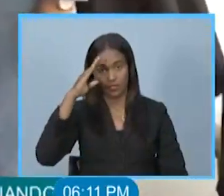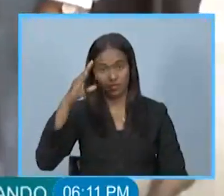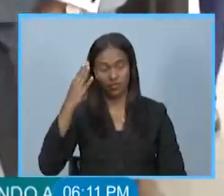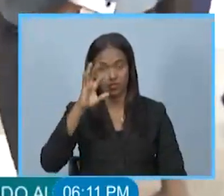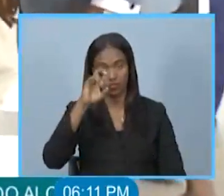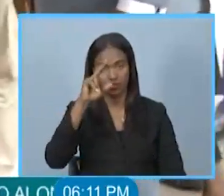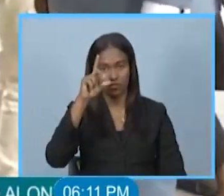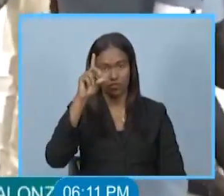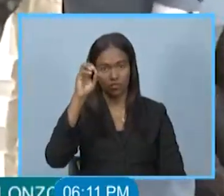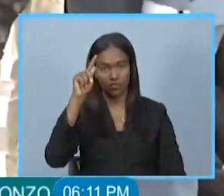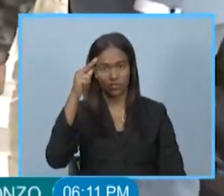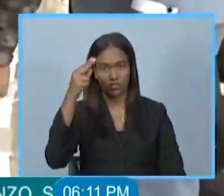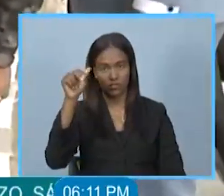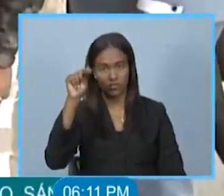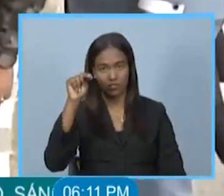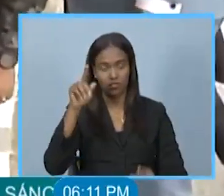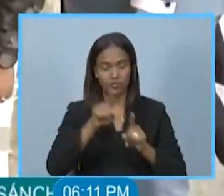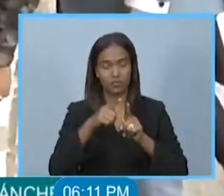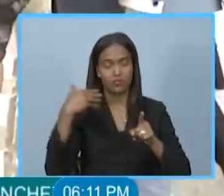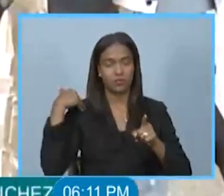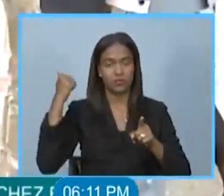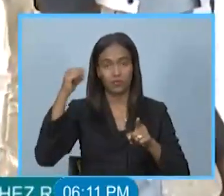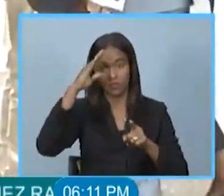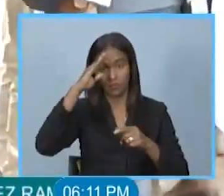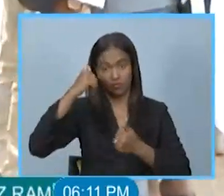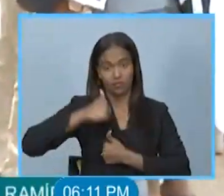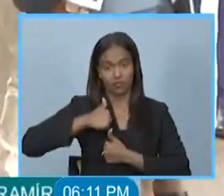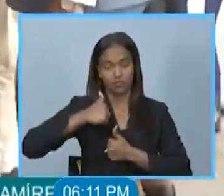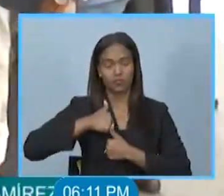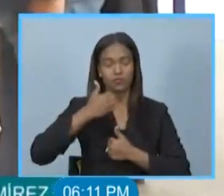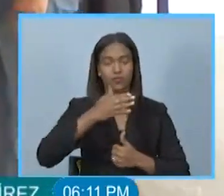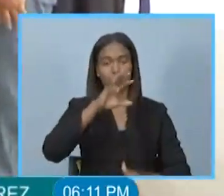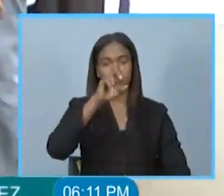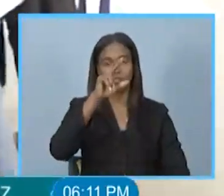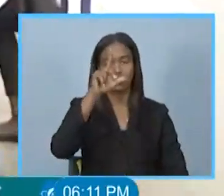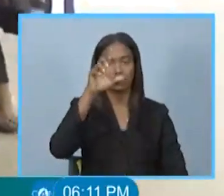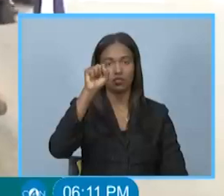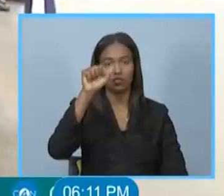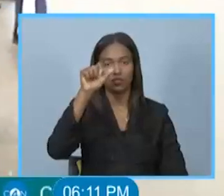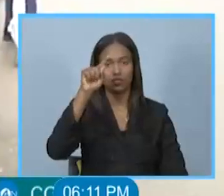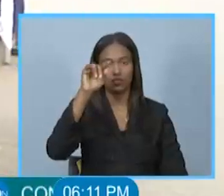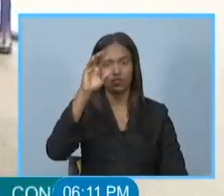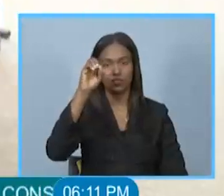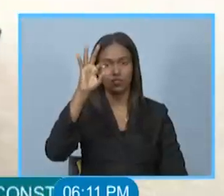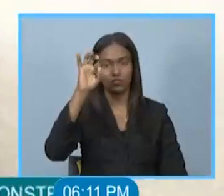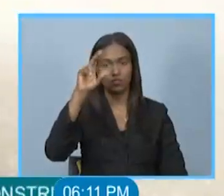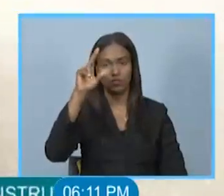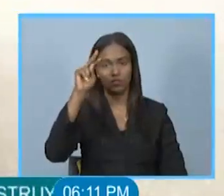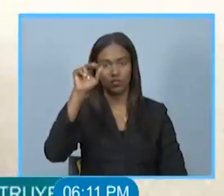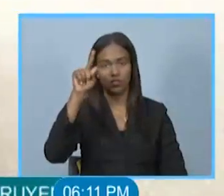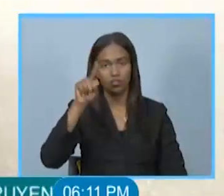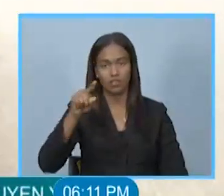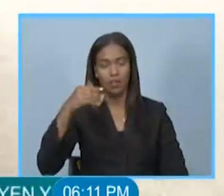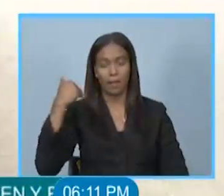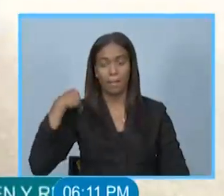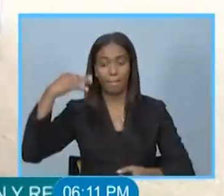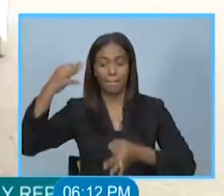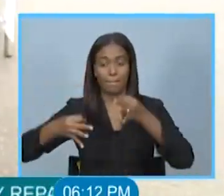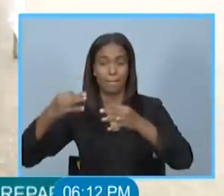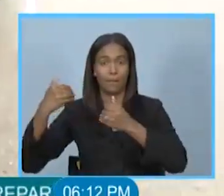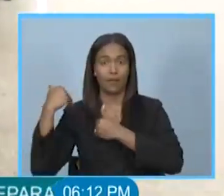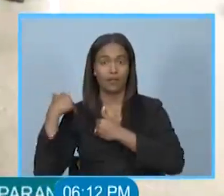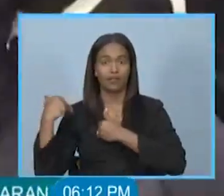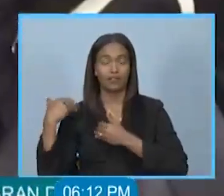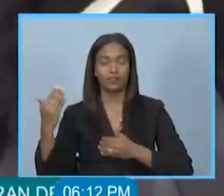Eduardo Alberto ten el comandante del ejército mayor general Carlos Antonio Fernando Onofre la procuradora tonta